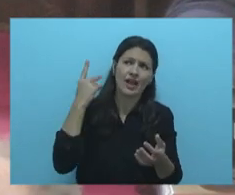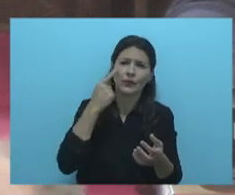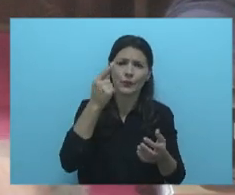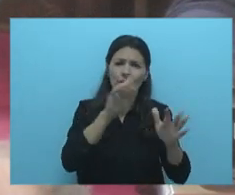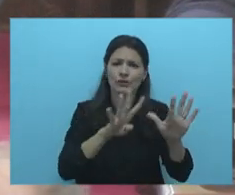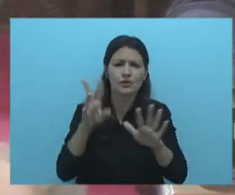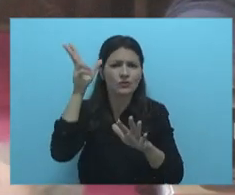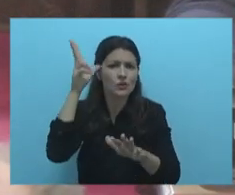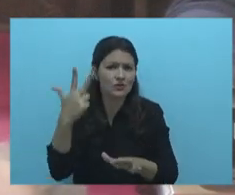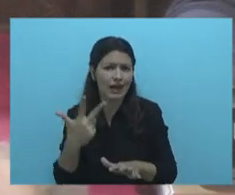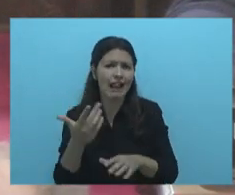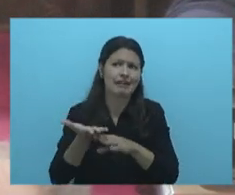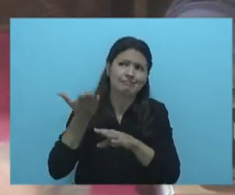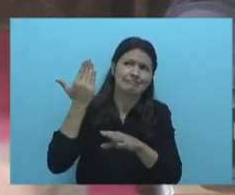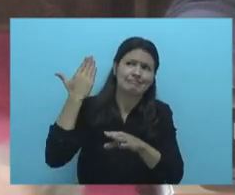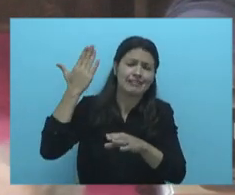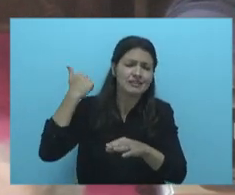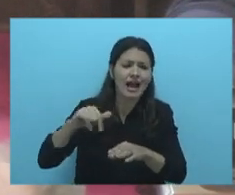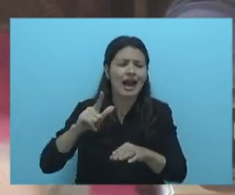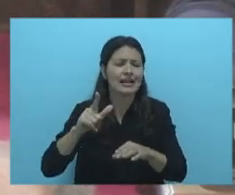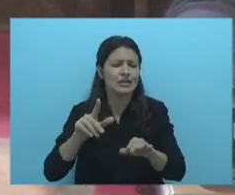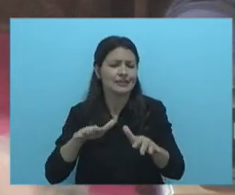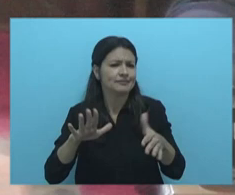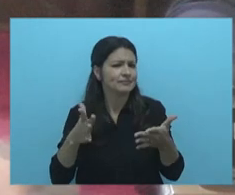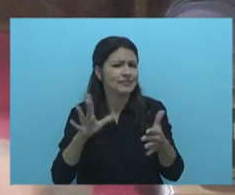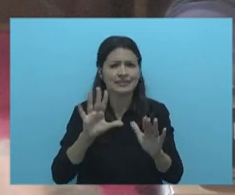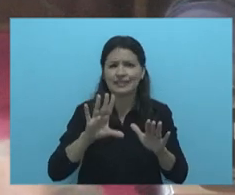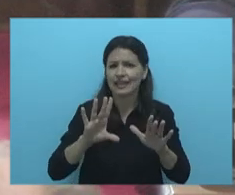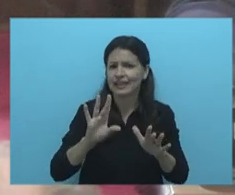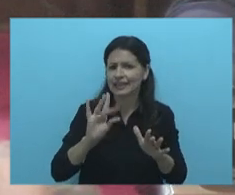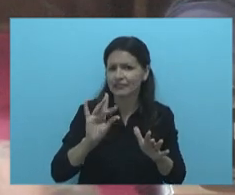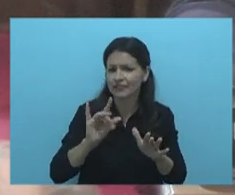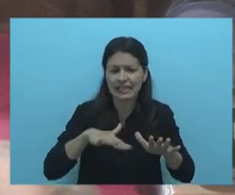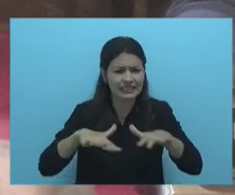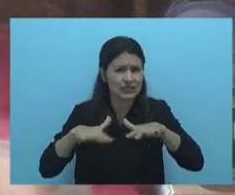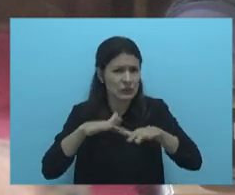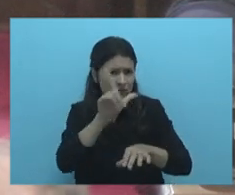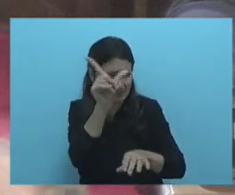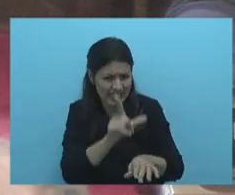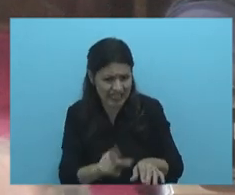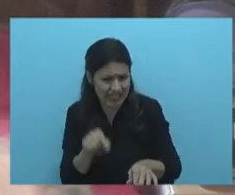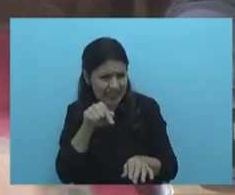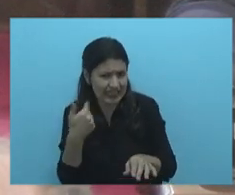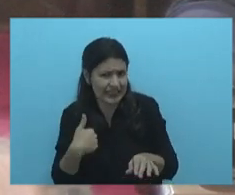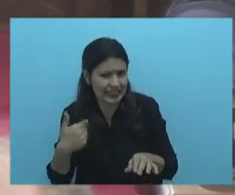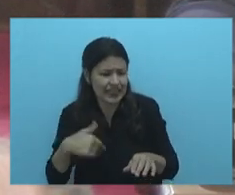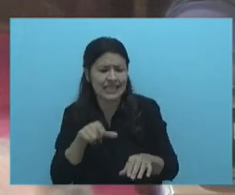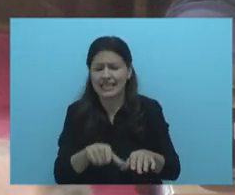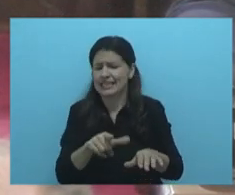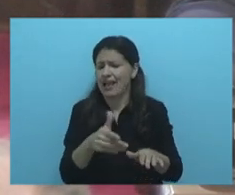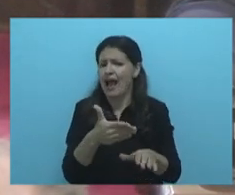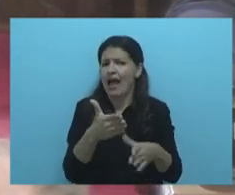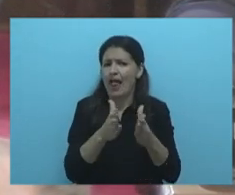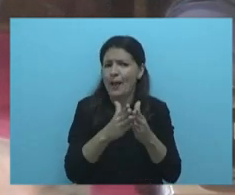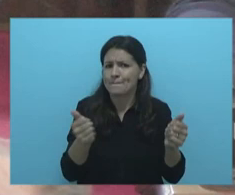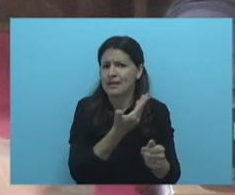ha vivido la institucionalidad, pero sobre todo que ha vivido nuestro pueblo, ha pasado por una dictadura